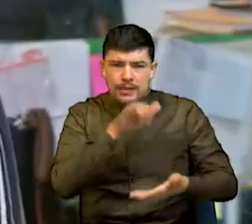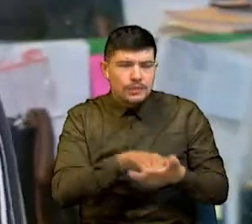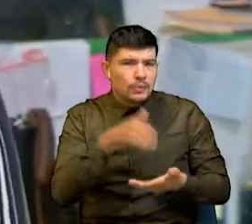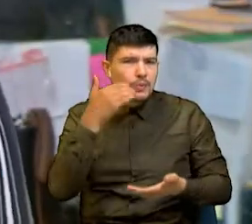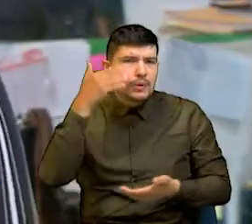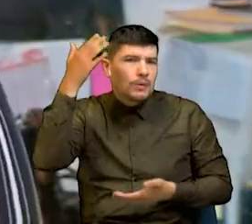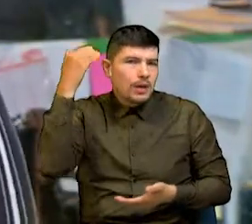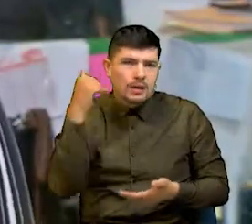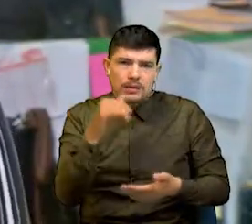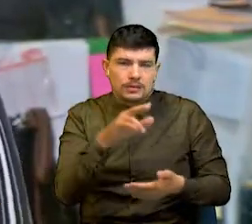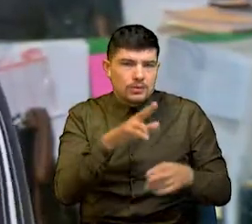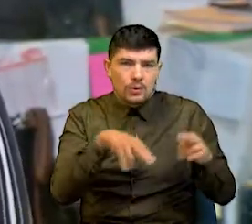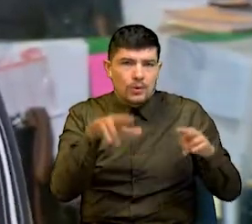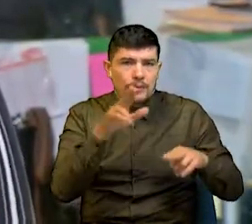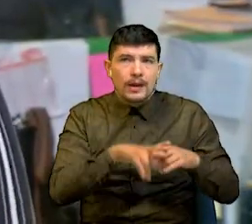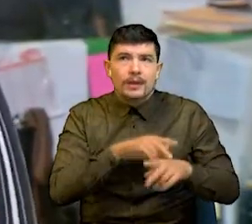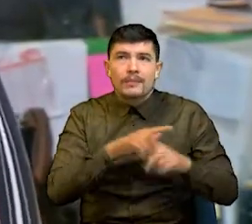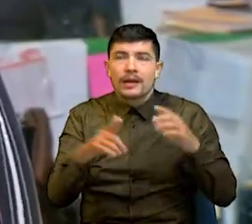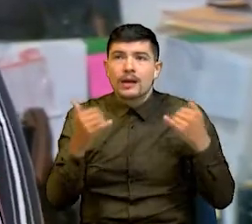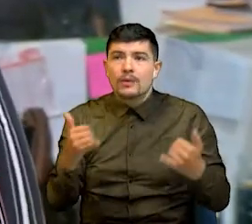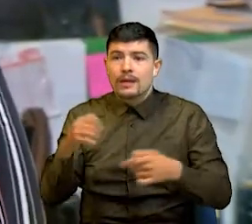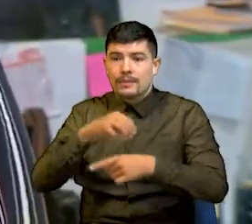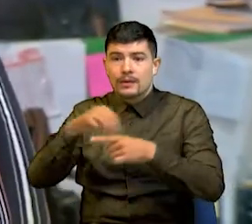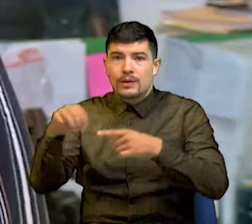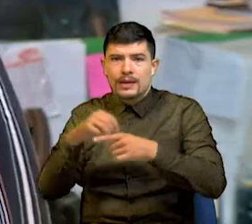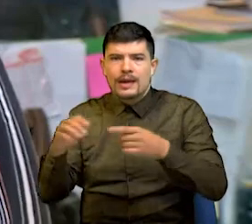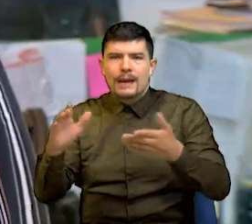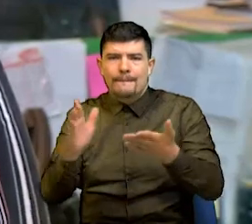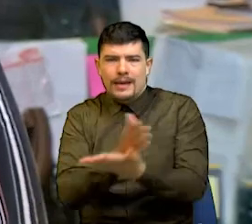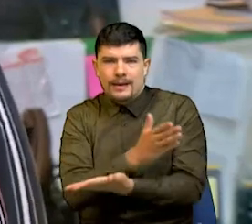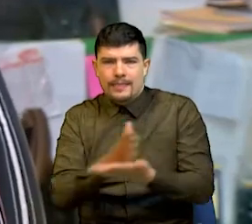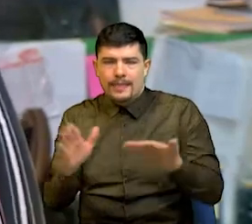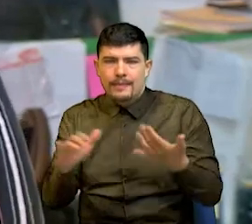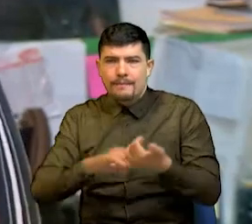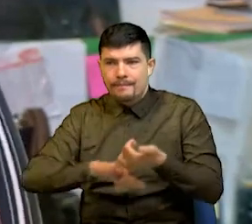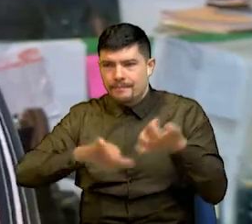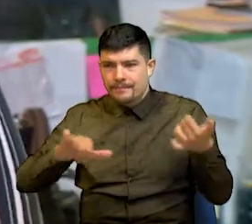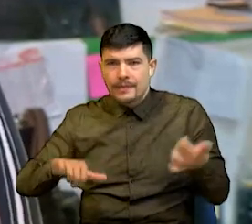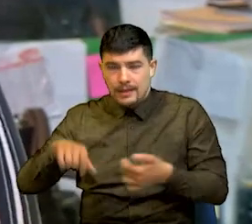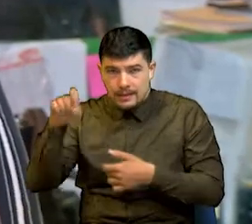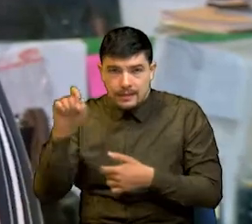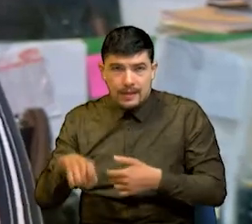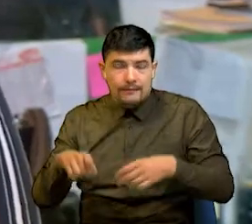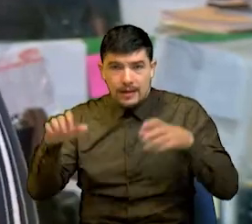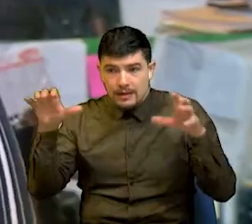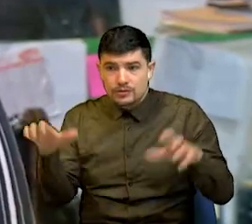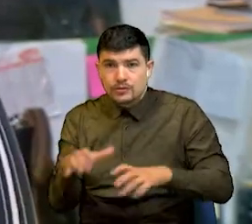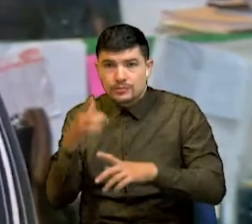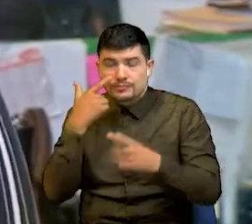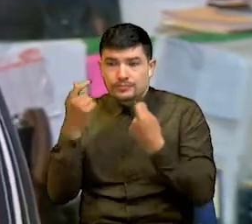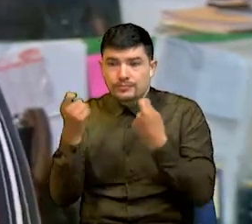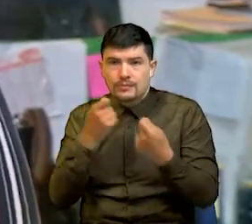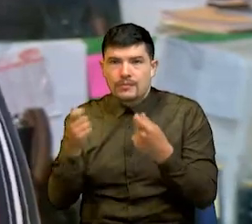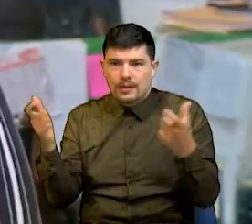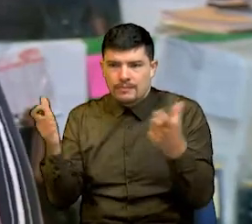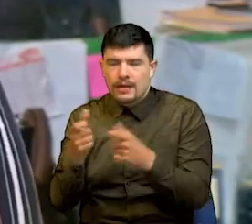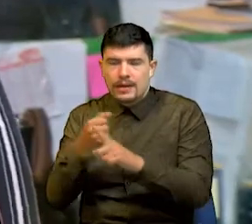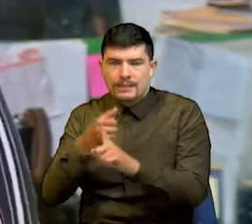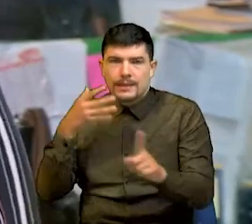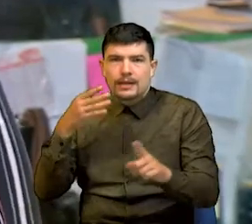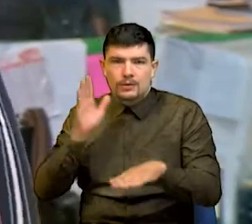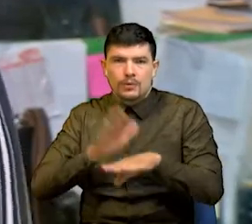en su estado inicial y es así donde el metrolinea deberá tomar medidas de contingencia minimizando el impacto